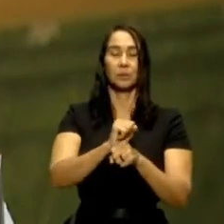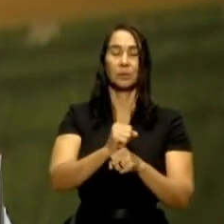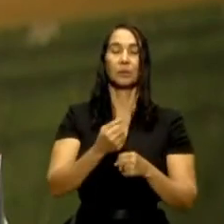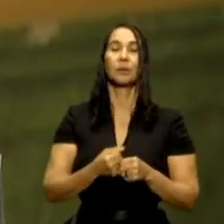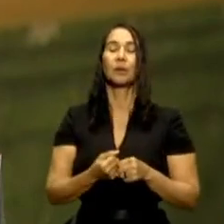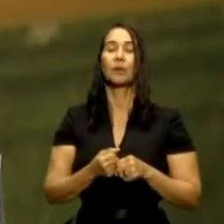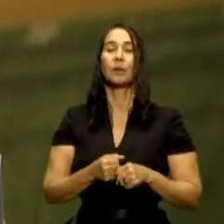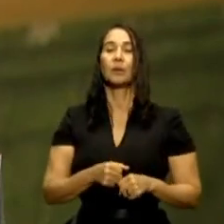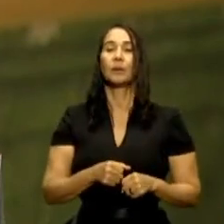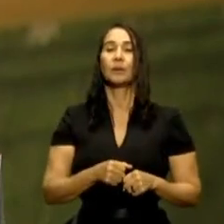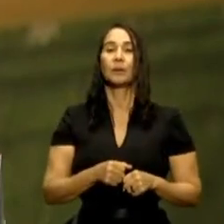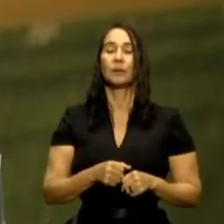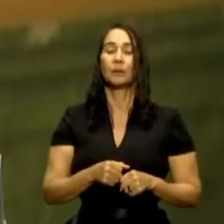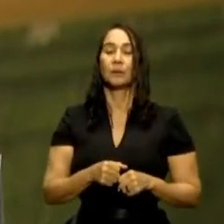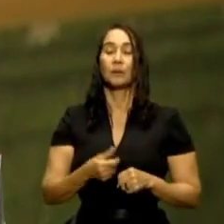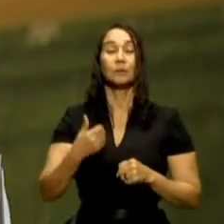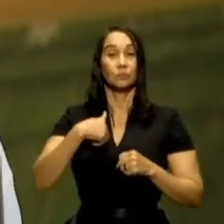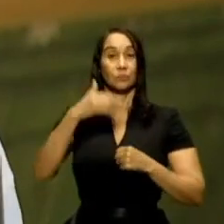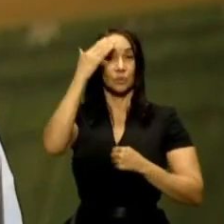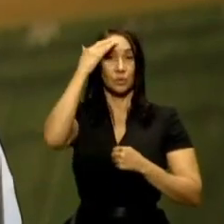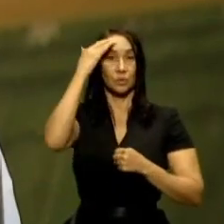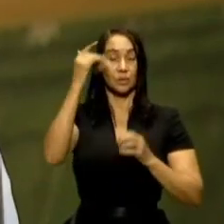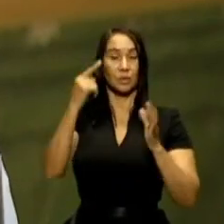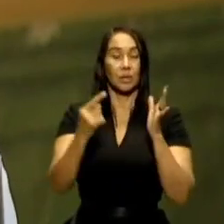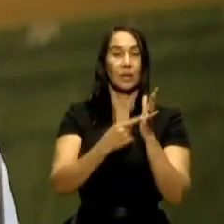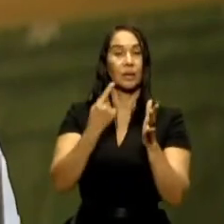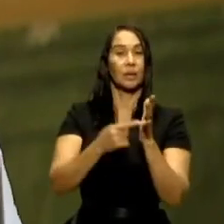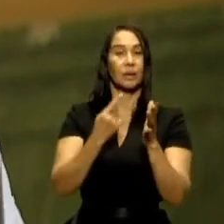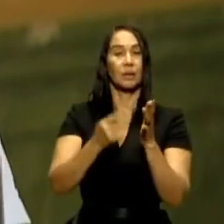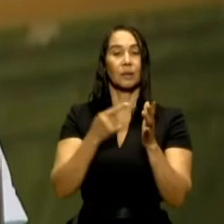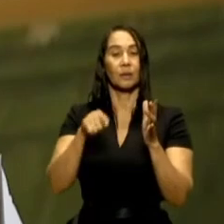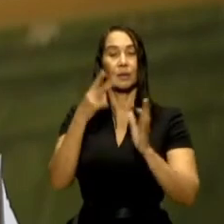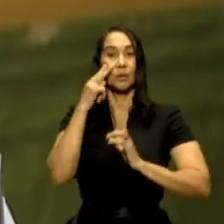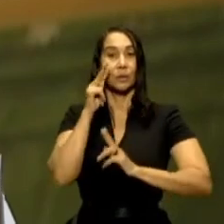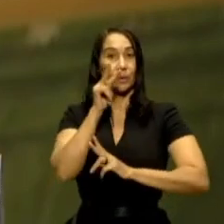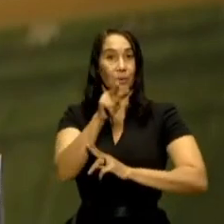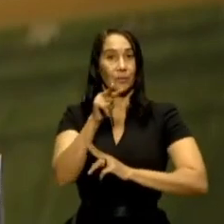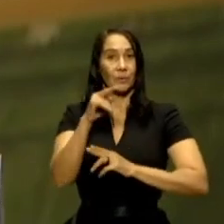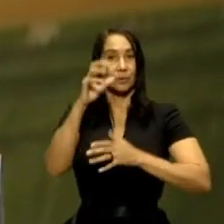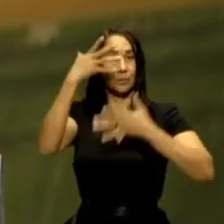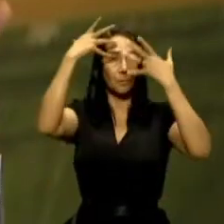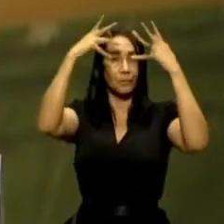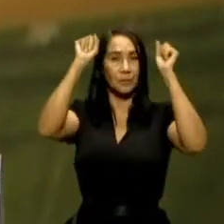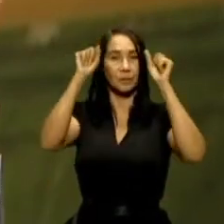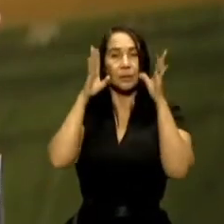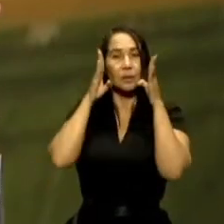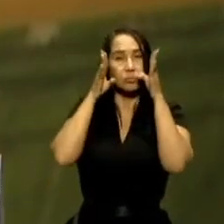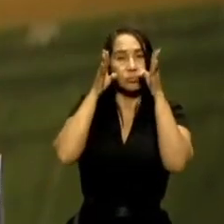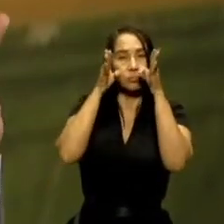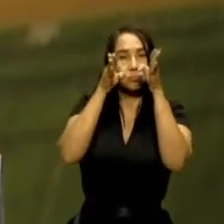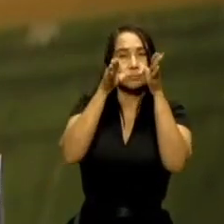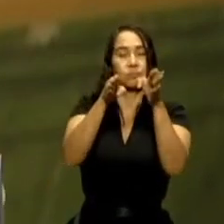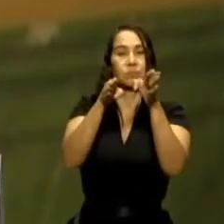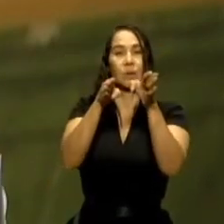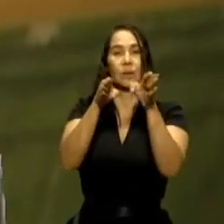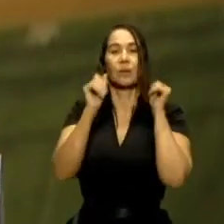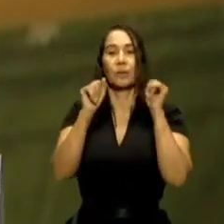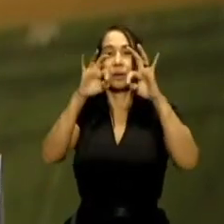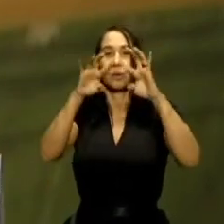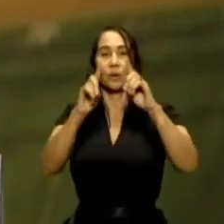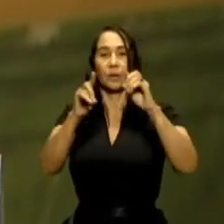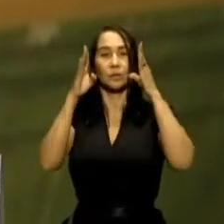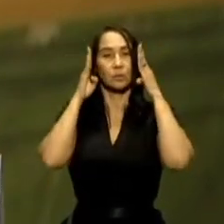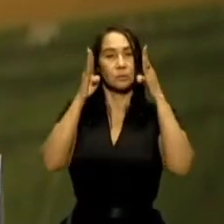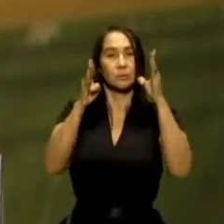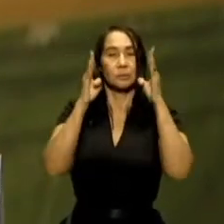viniendo, sé que muy pocas veces yo he visto un presidente que se dedique tanto tiempo al sector